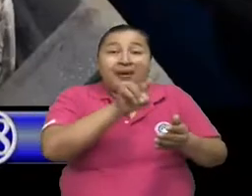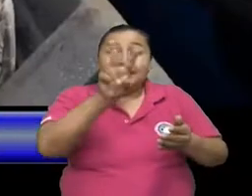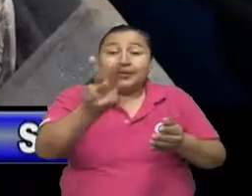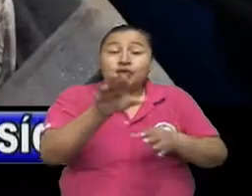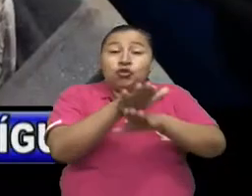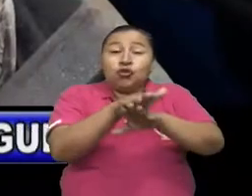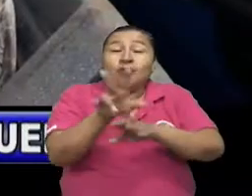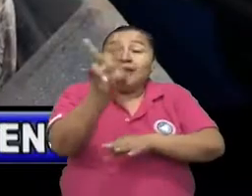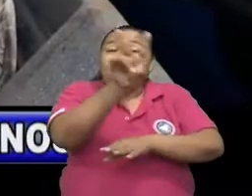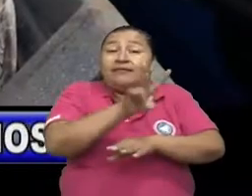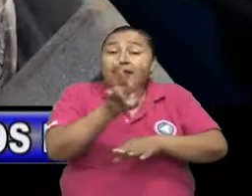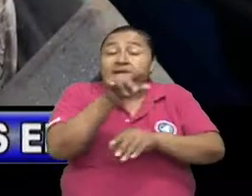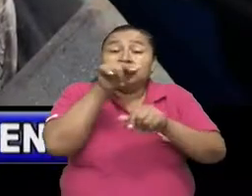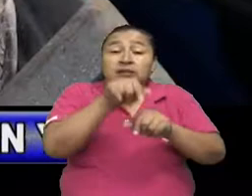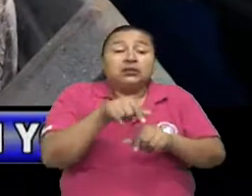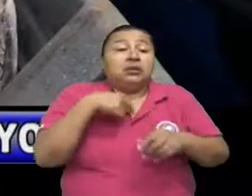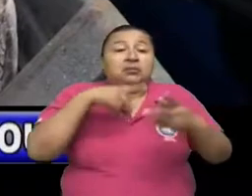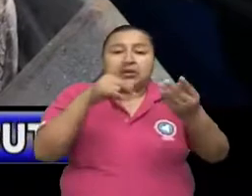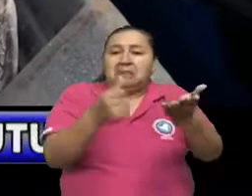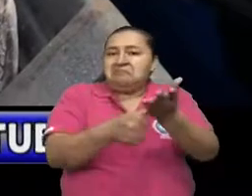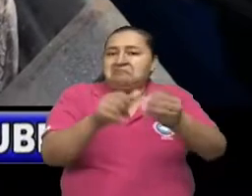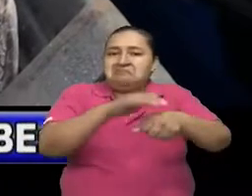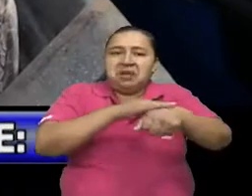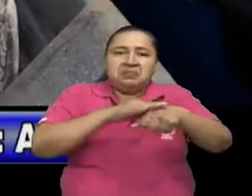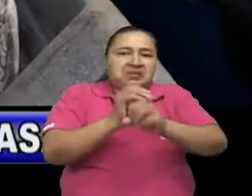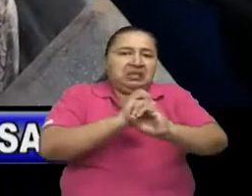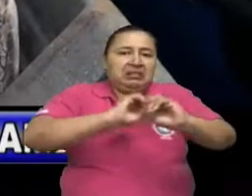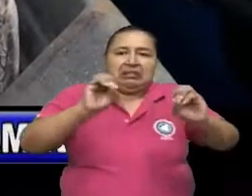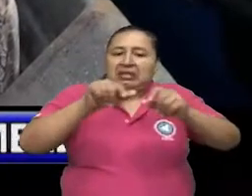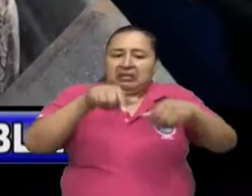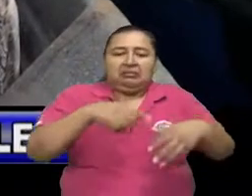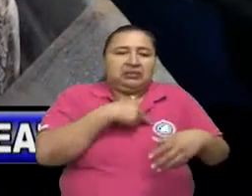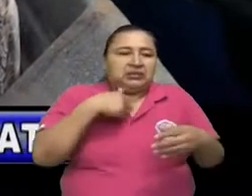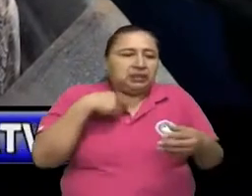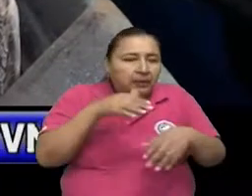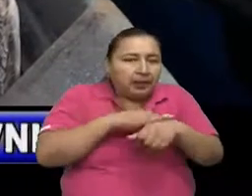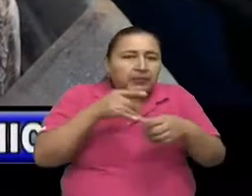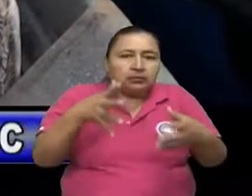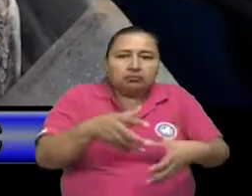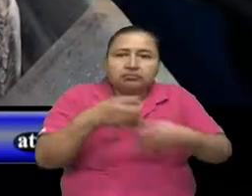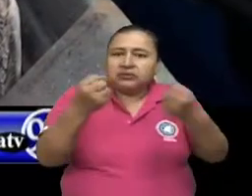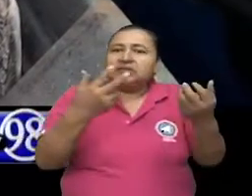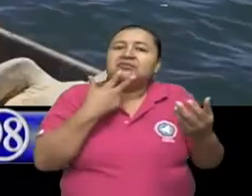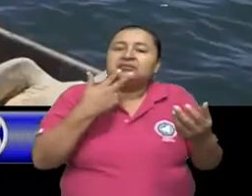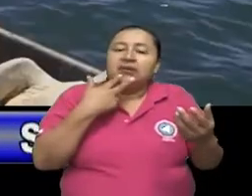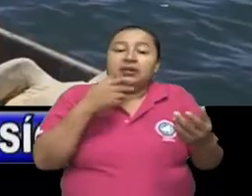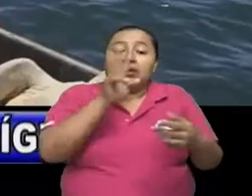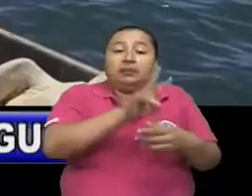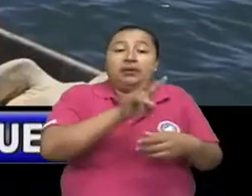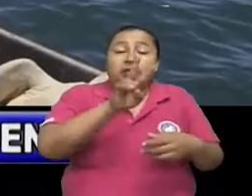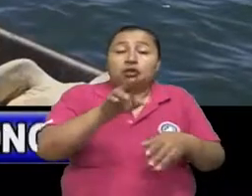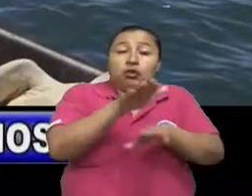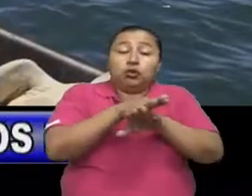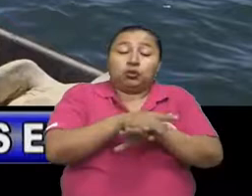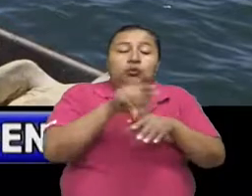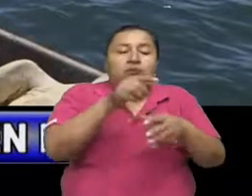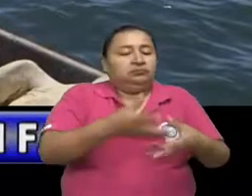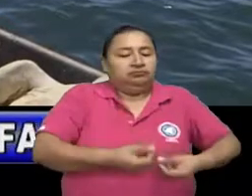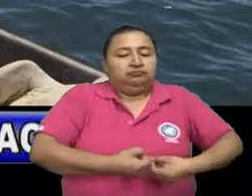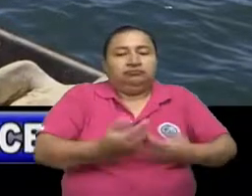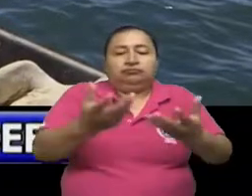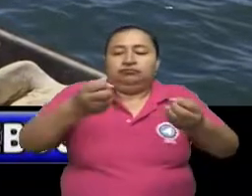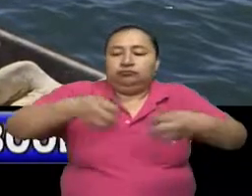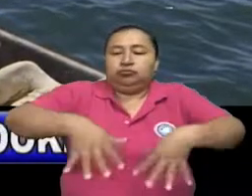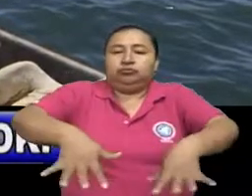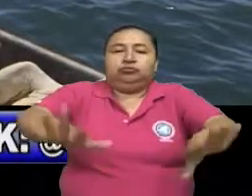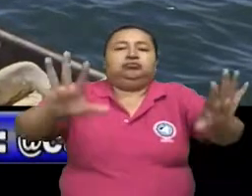verdes. Sus tripulantes no portaban documentos que los acreditaran para realizar pesca de subsistencia. Las 22 tortugas marinas fueron liberadas en su